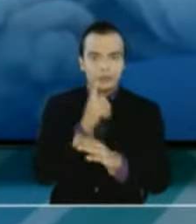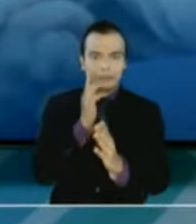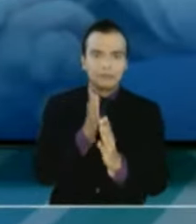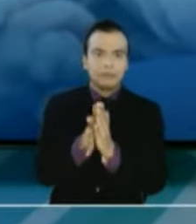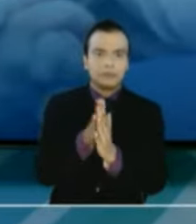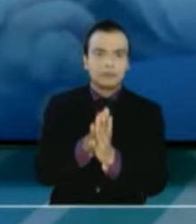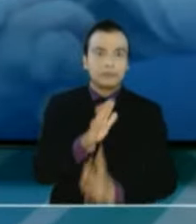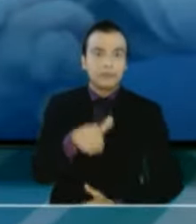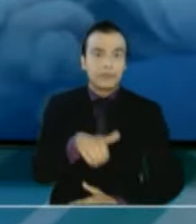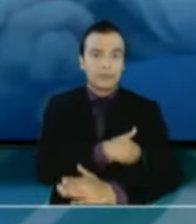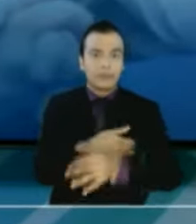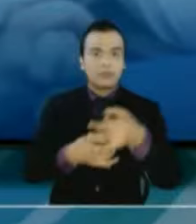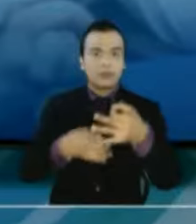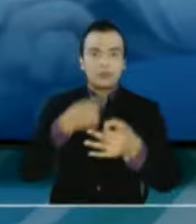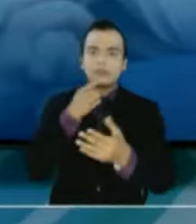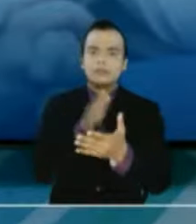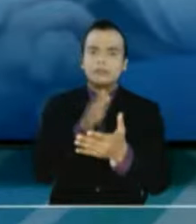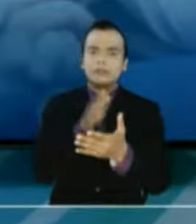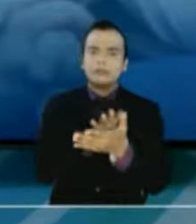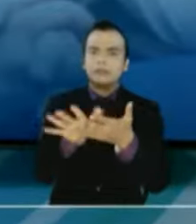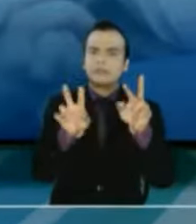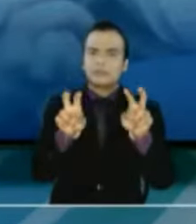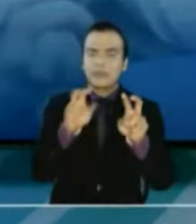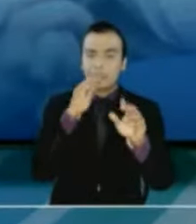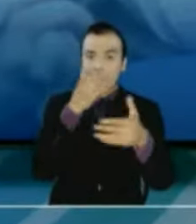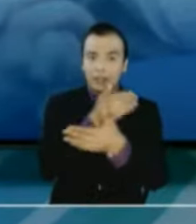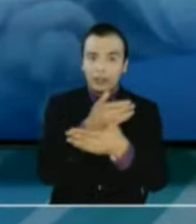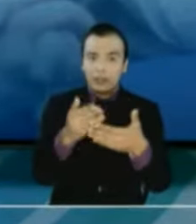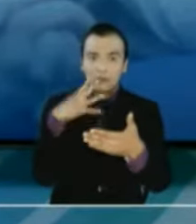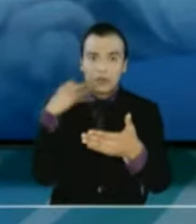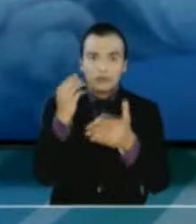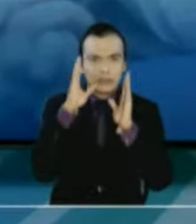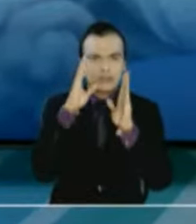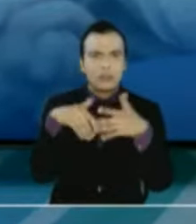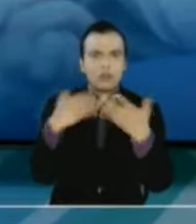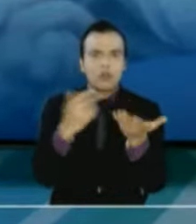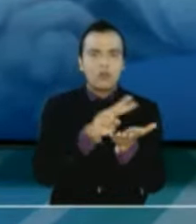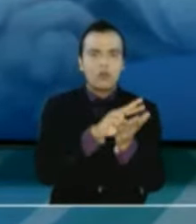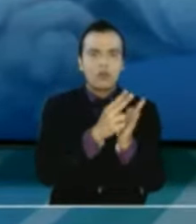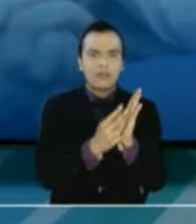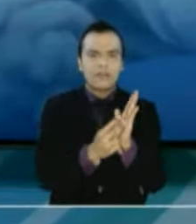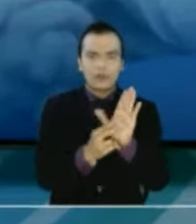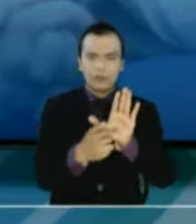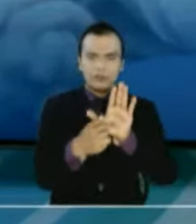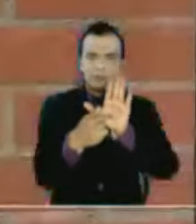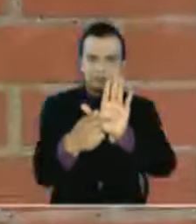los detalles los tiene Nicolás Chamorro, que está en el lugar. Nicolás, adelante, buenas tardes.